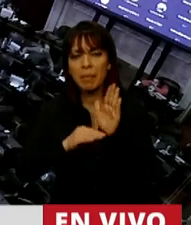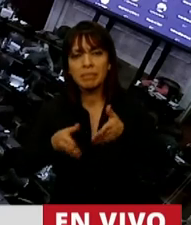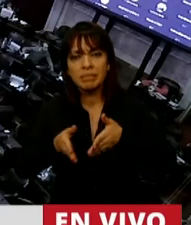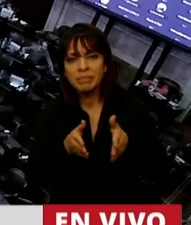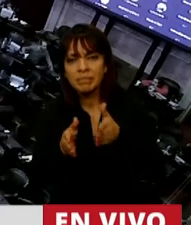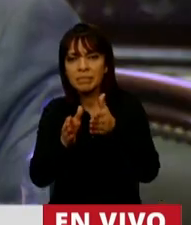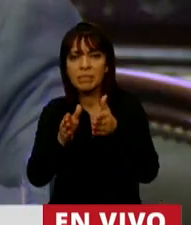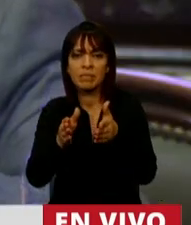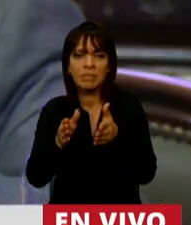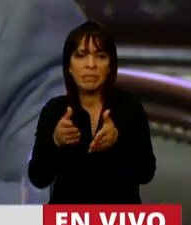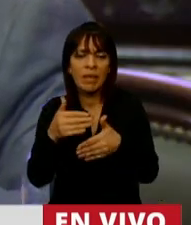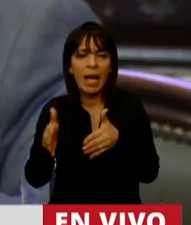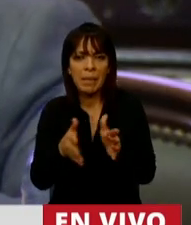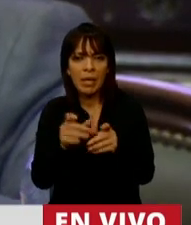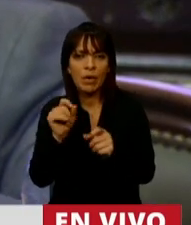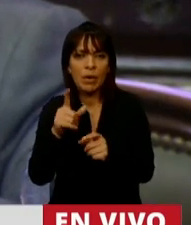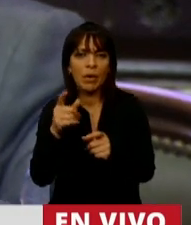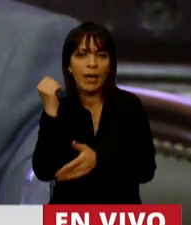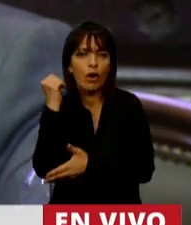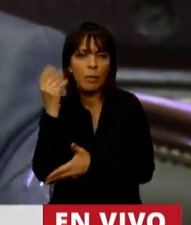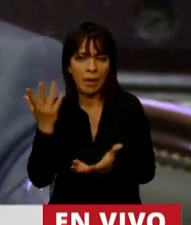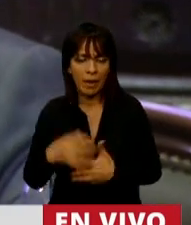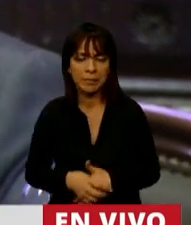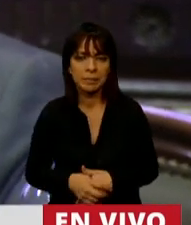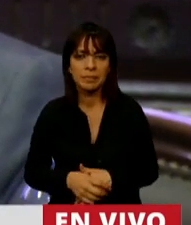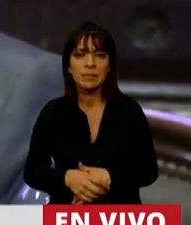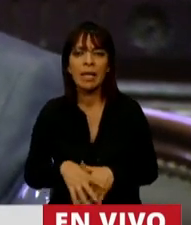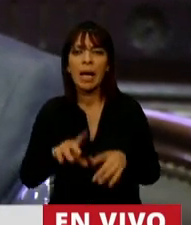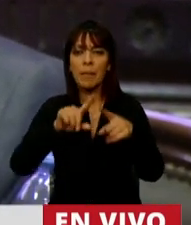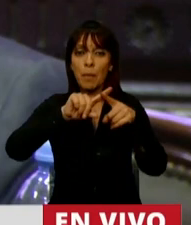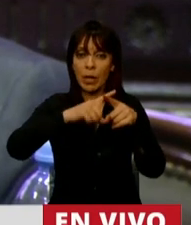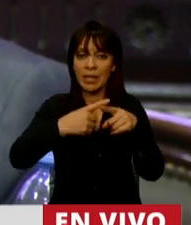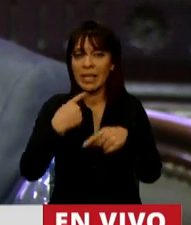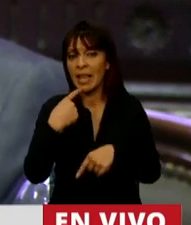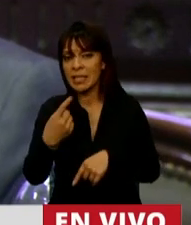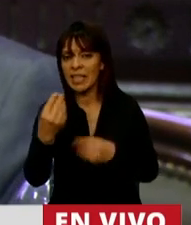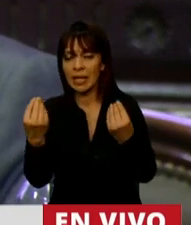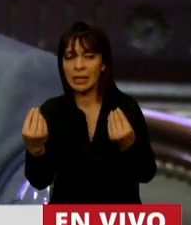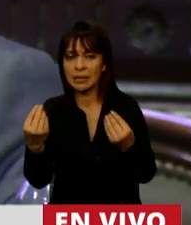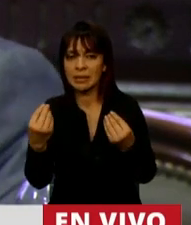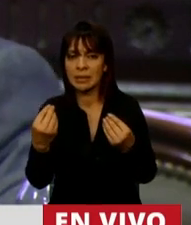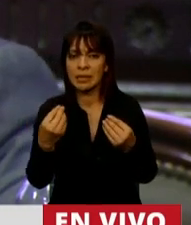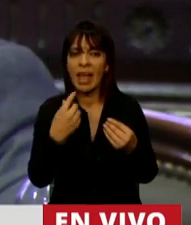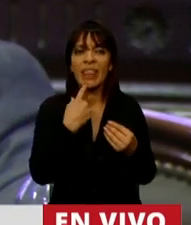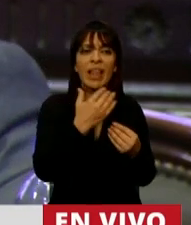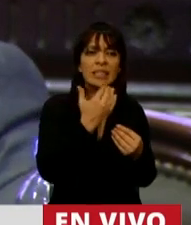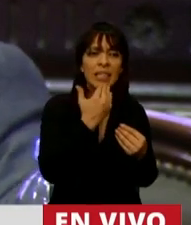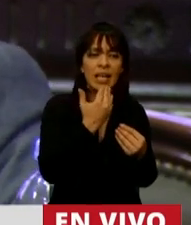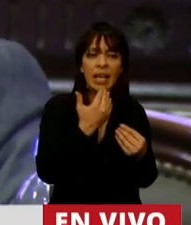materia económica. Suele decirse en política que la diferencia entre el dicho y el hecho es el